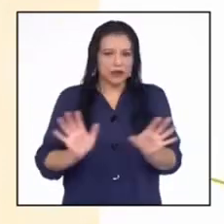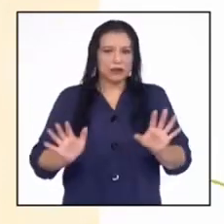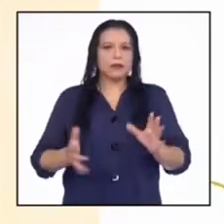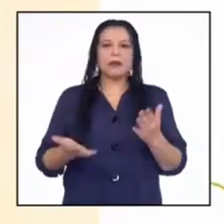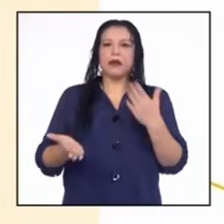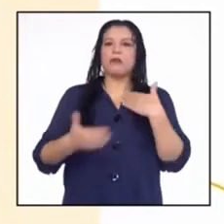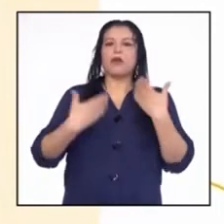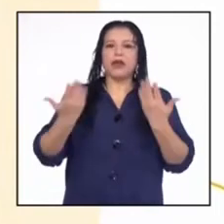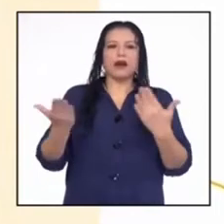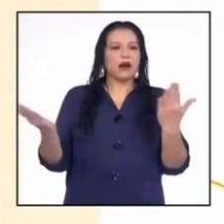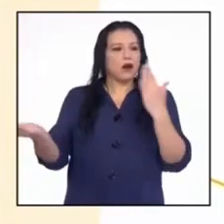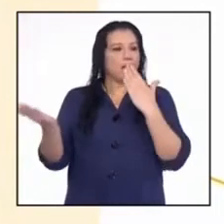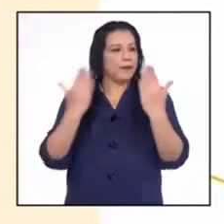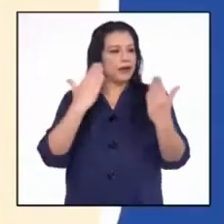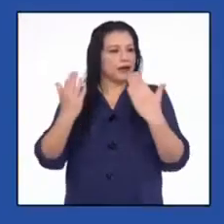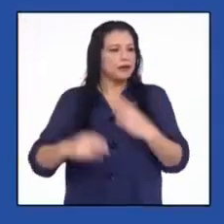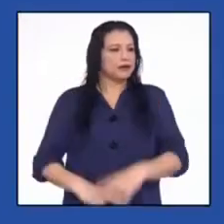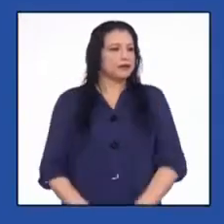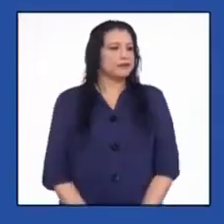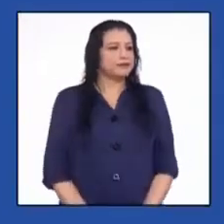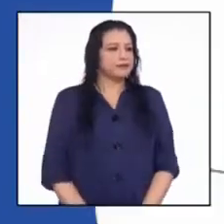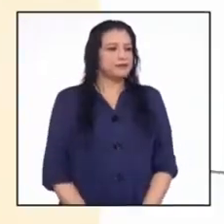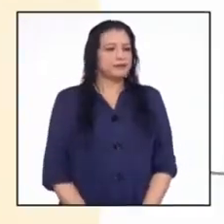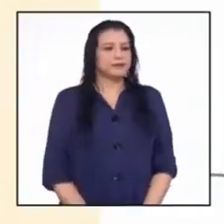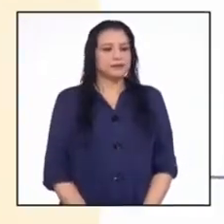sí, ahí está.